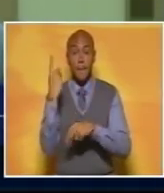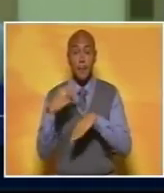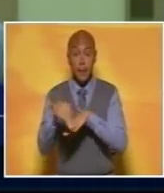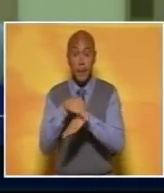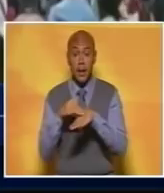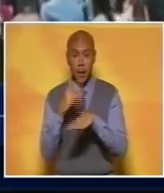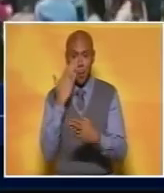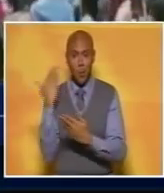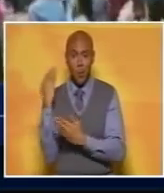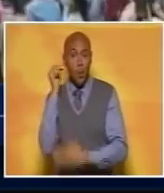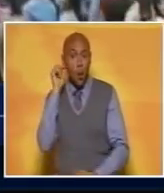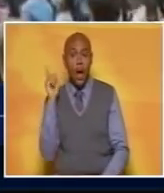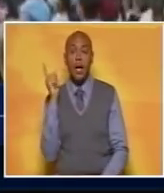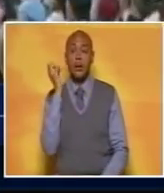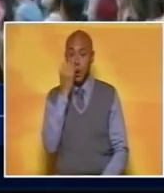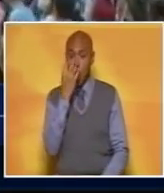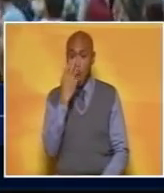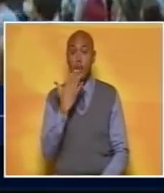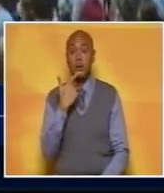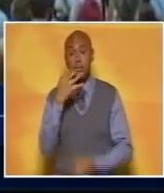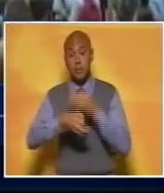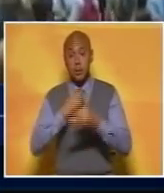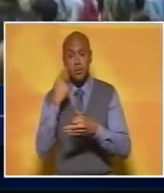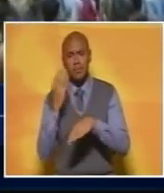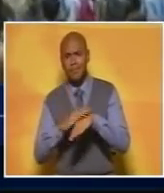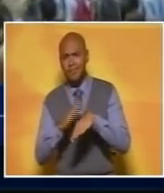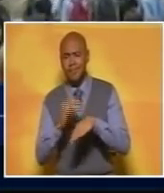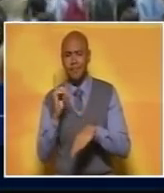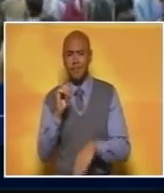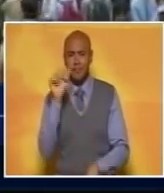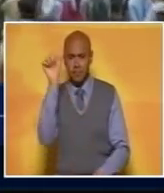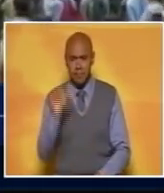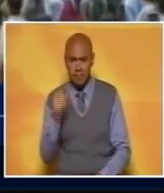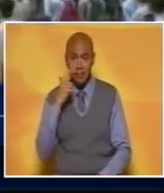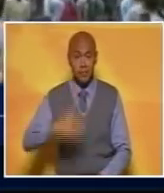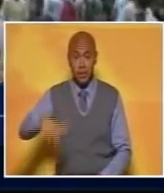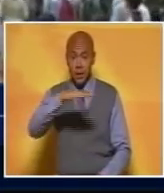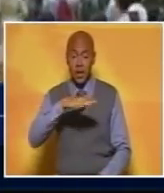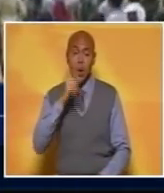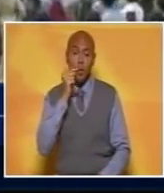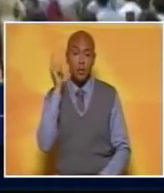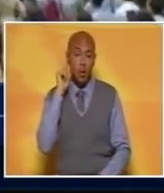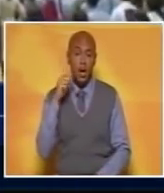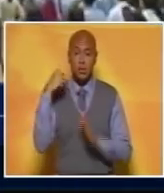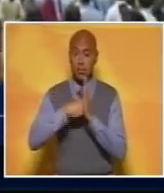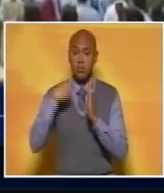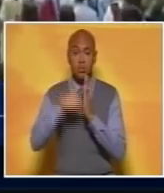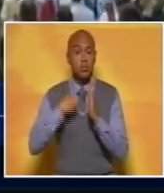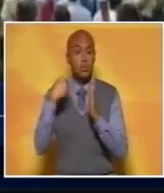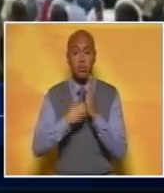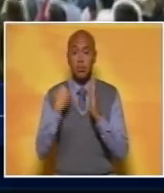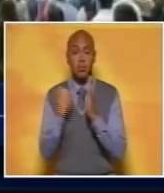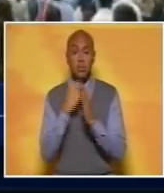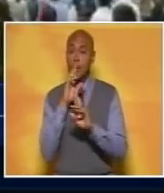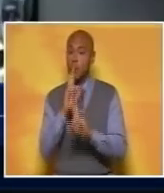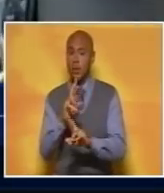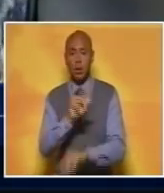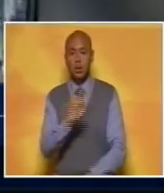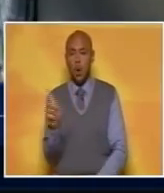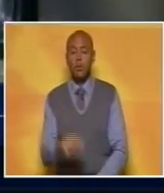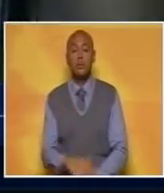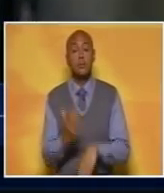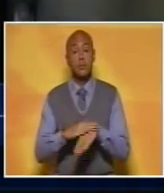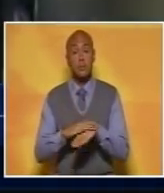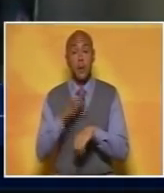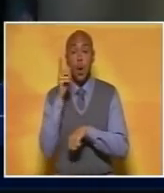Carrie Lam avisó que esta situación no hará que el Ejecutivo ceda a las demandas políticas de los manifestantes. Esta mañana